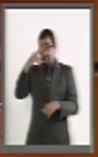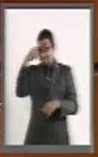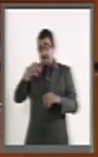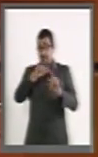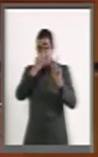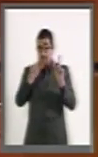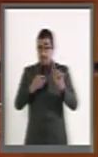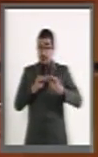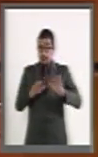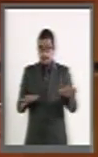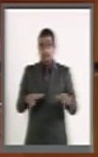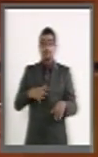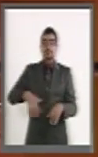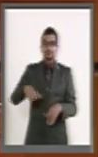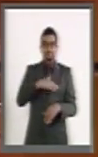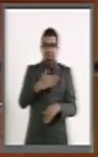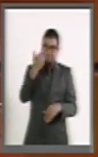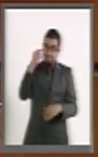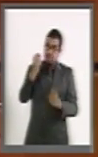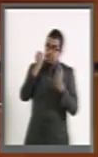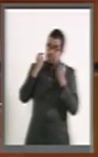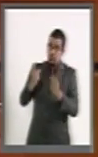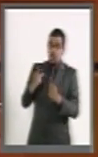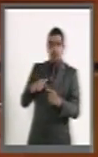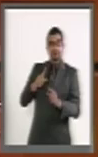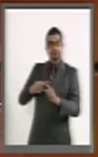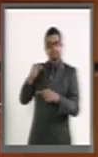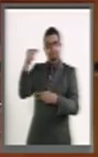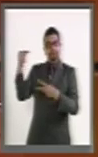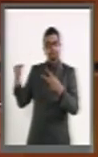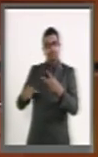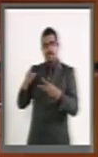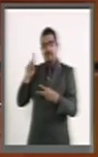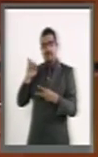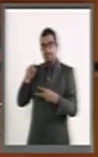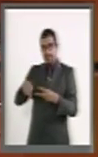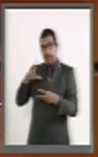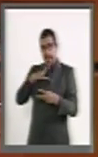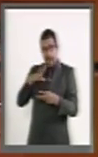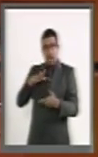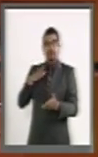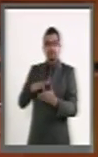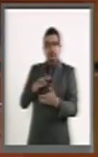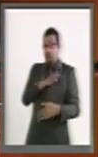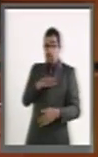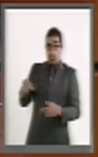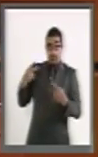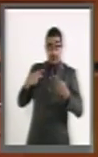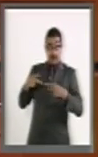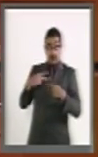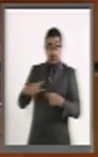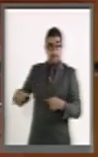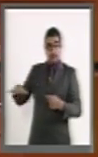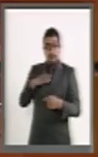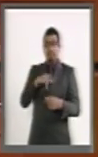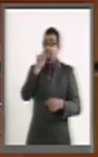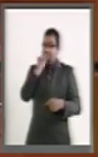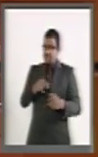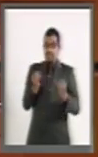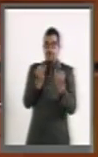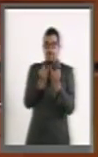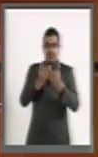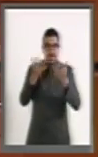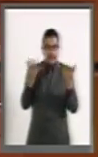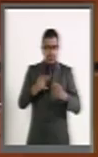en la vanguardia del reconocimiento de los diferentes tipos de diabetes que afectan a su población, así como las